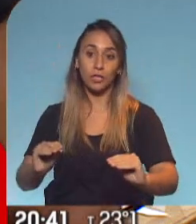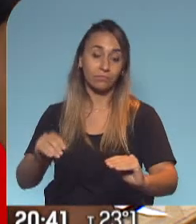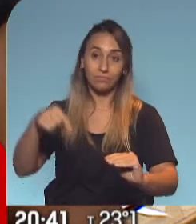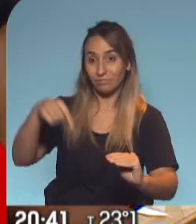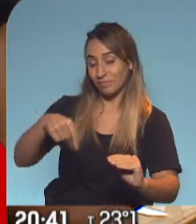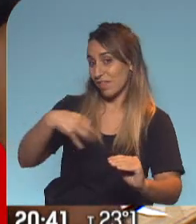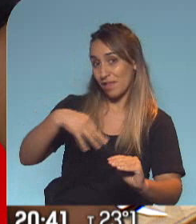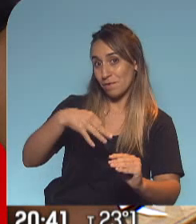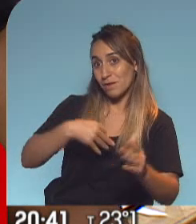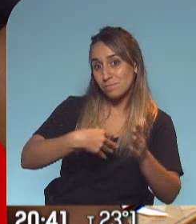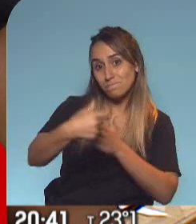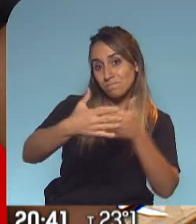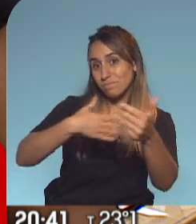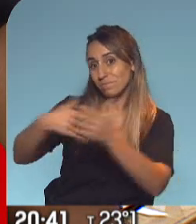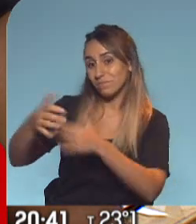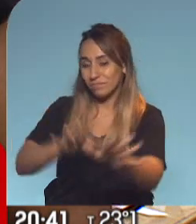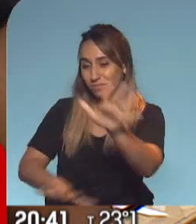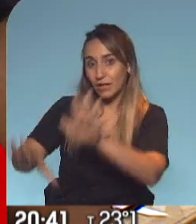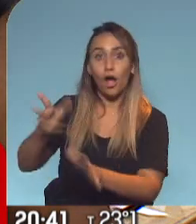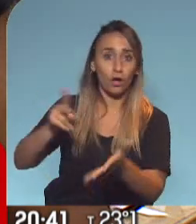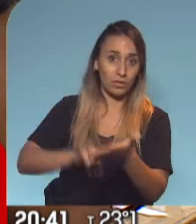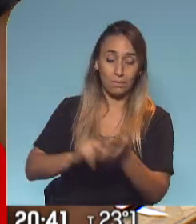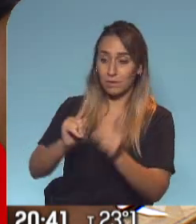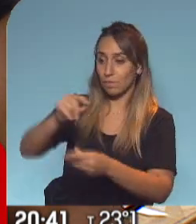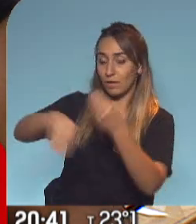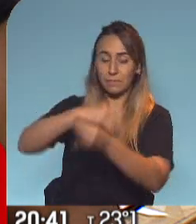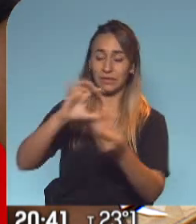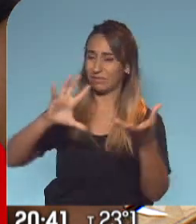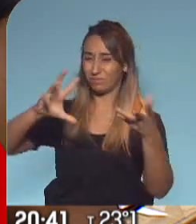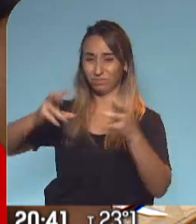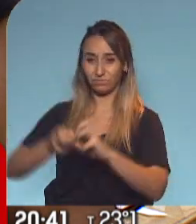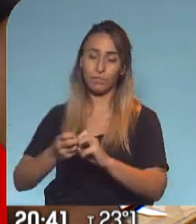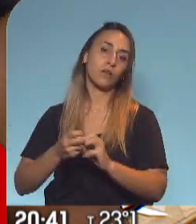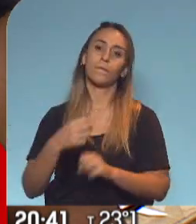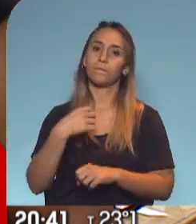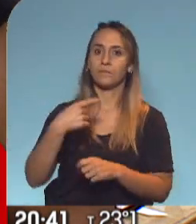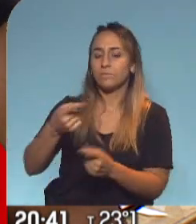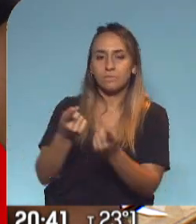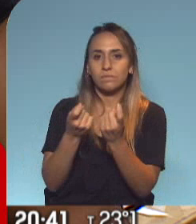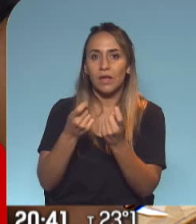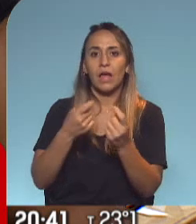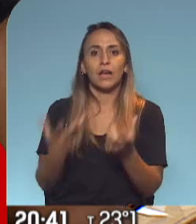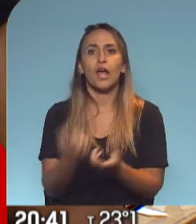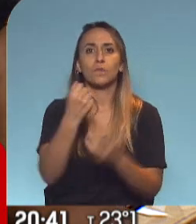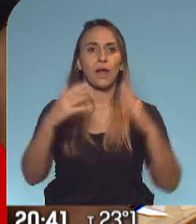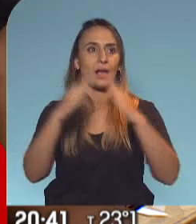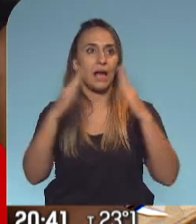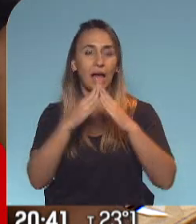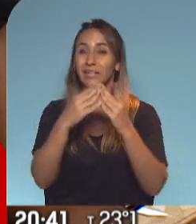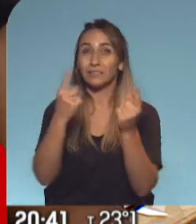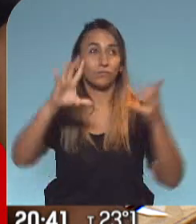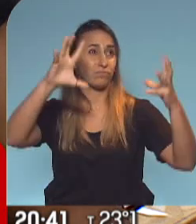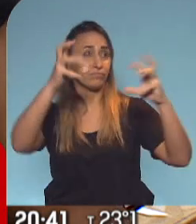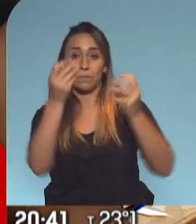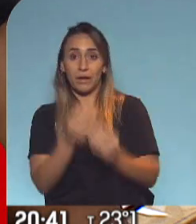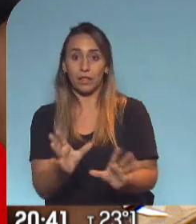regenerar nuevamente a esas familias que afectó el incendio y recuperar las casas recuperar todo lo que perdieron vamos a necesitar